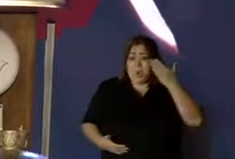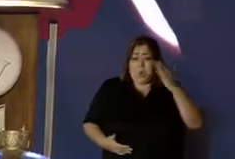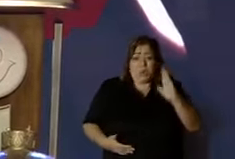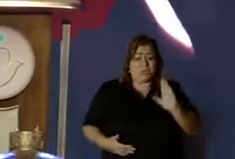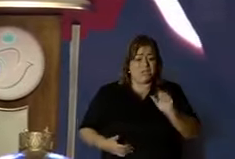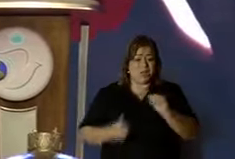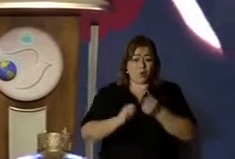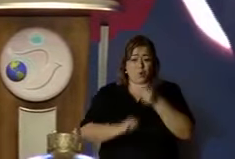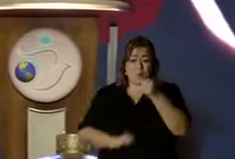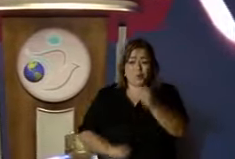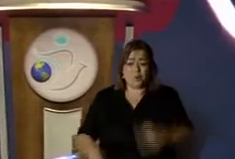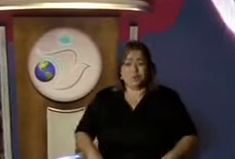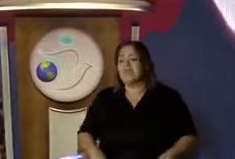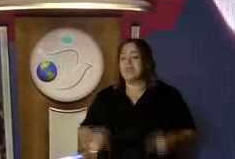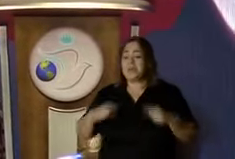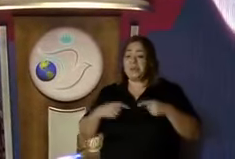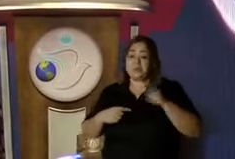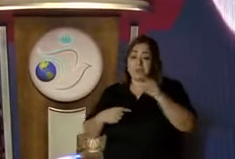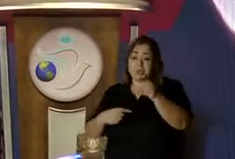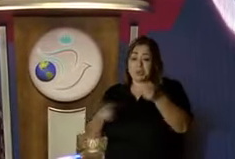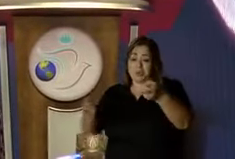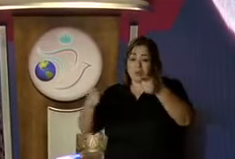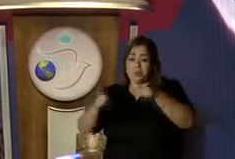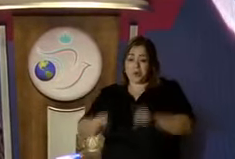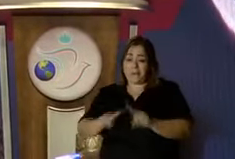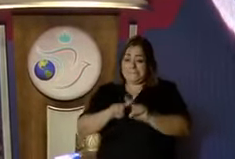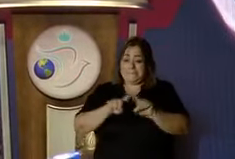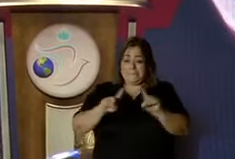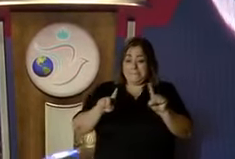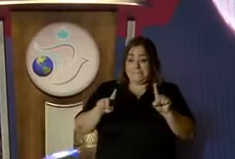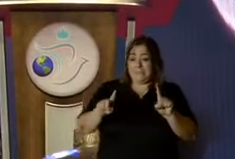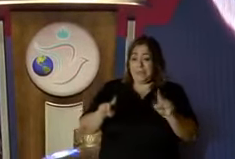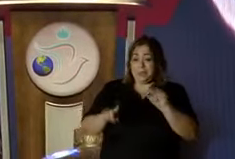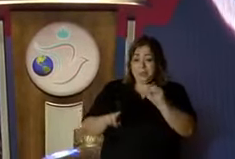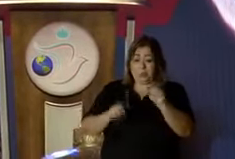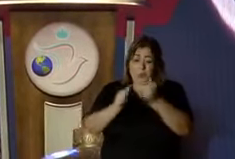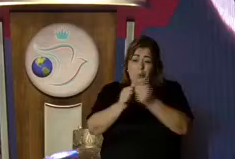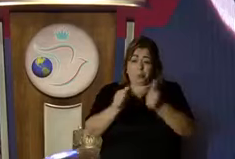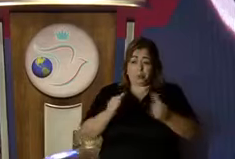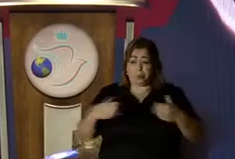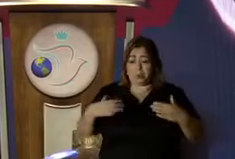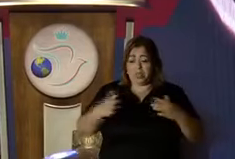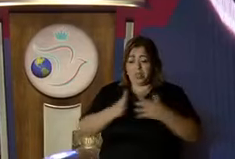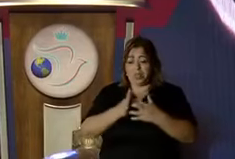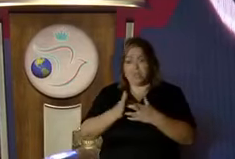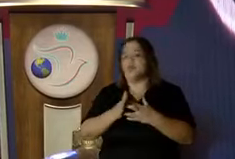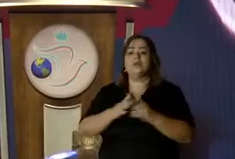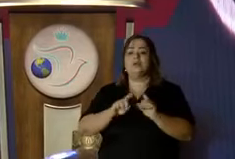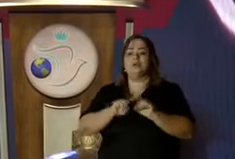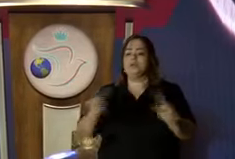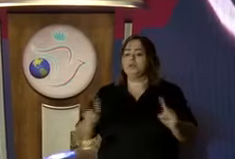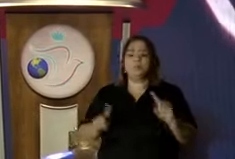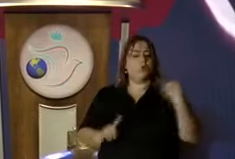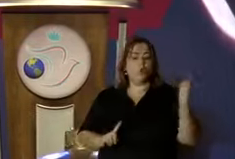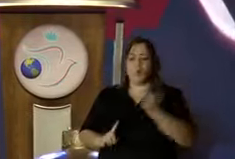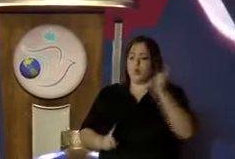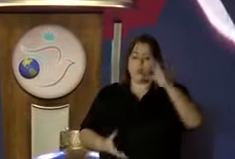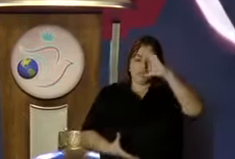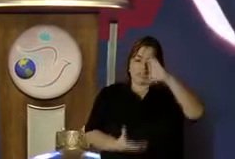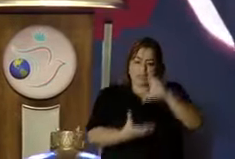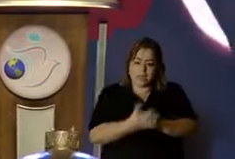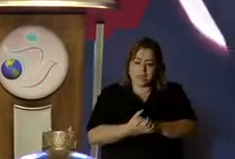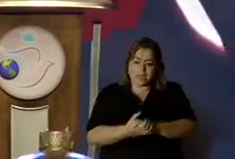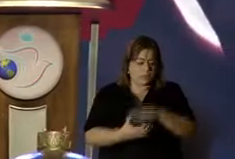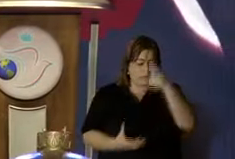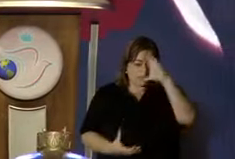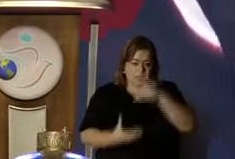vivido ni qué te está pasando, pero las fuerzas que te puedan quedar hoy, agárrate del Señor. Solo cree,